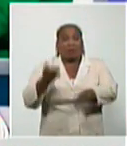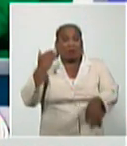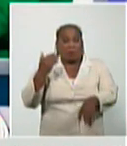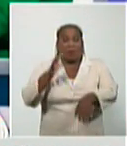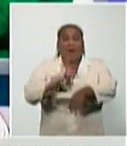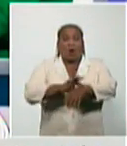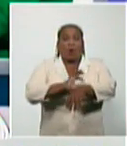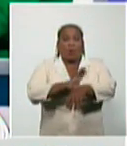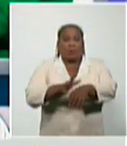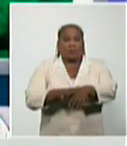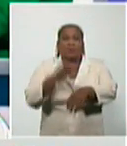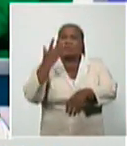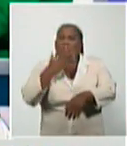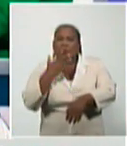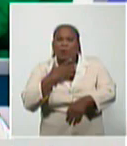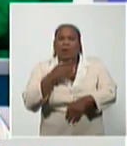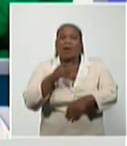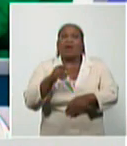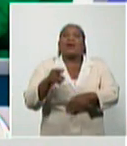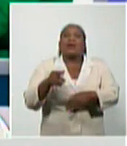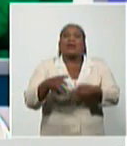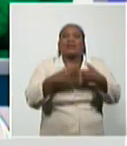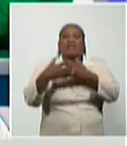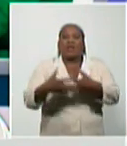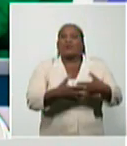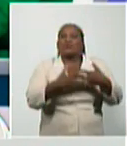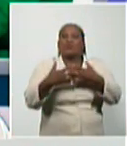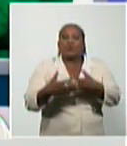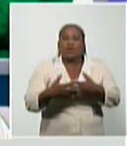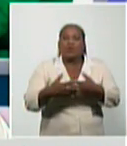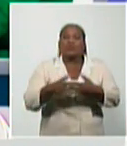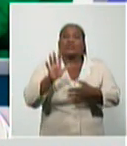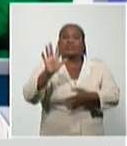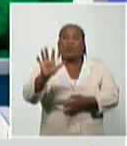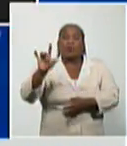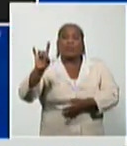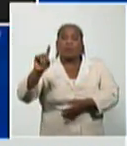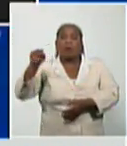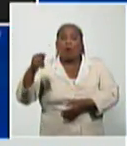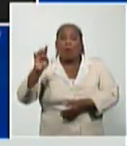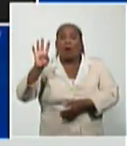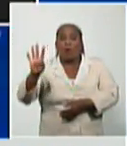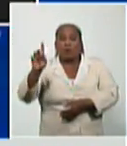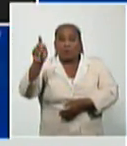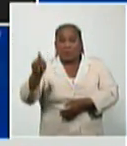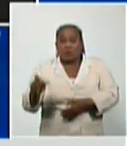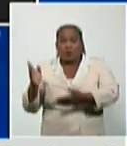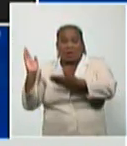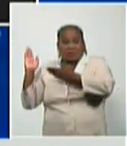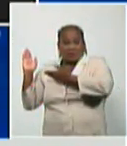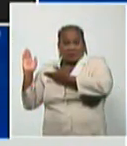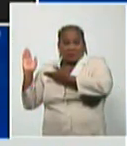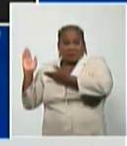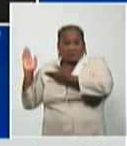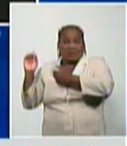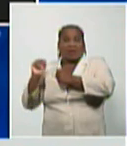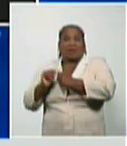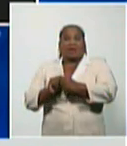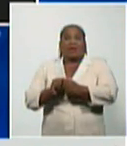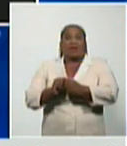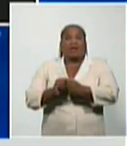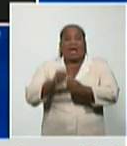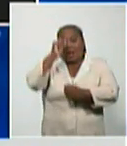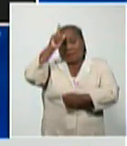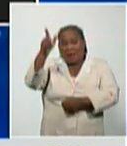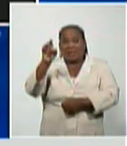Estados Unidos de Norteamérica 59,4% de recuperados. Alemania 78,1%. Uruguay